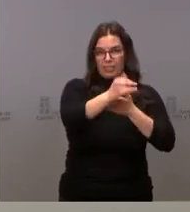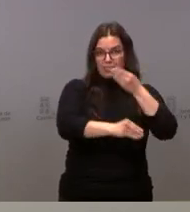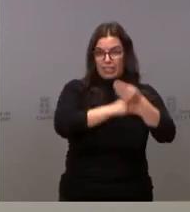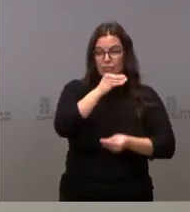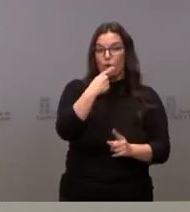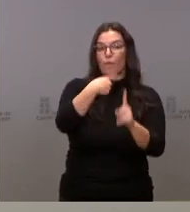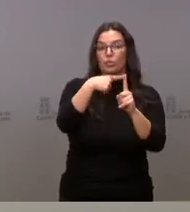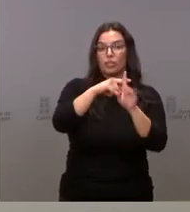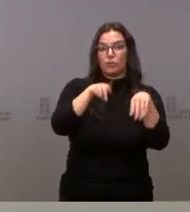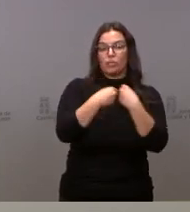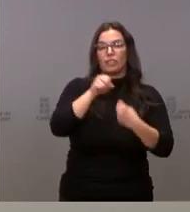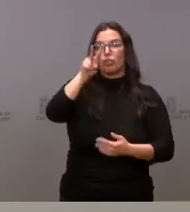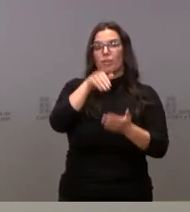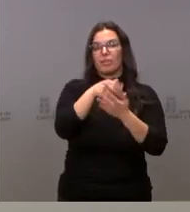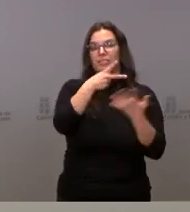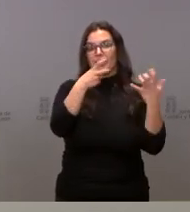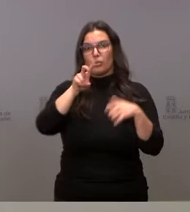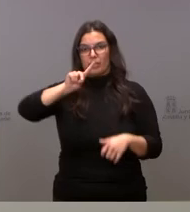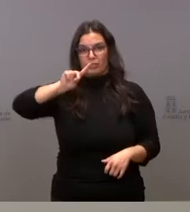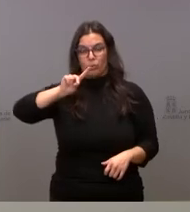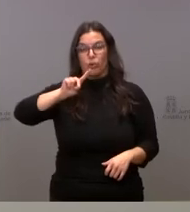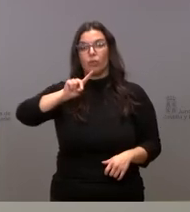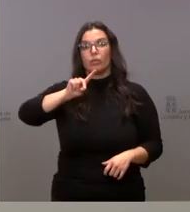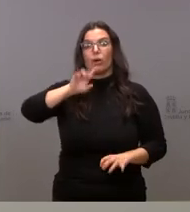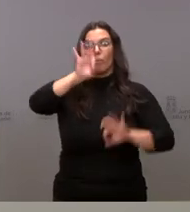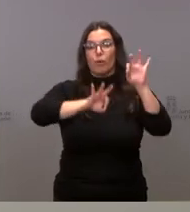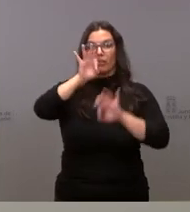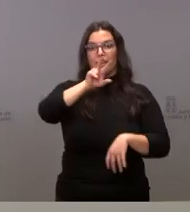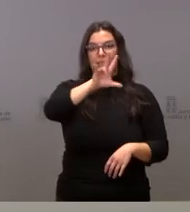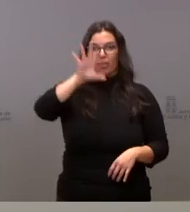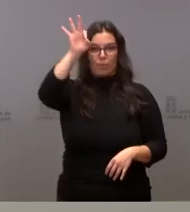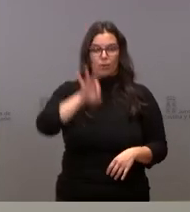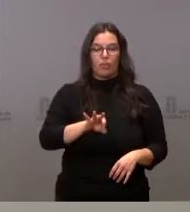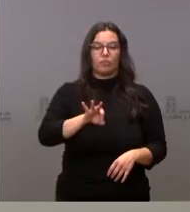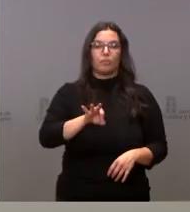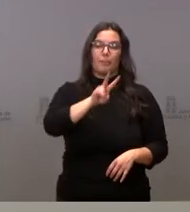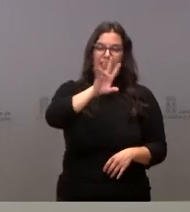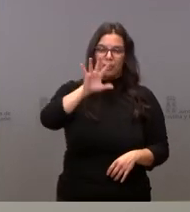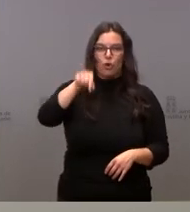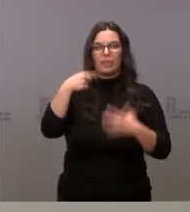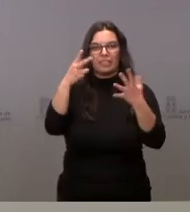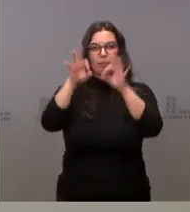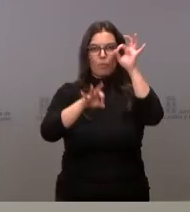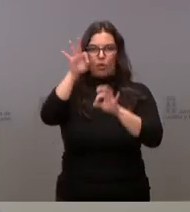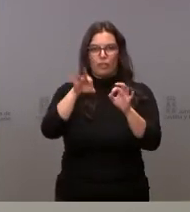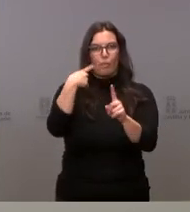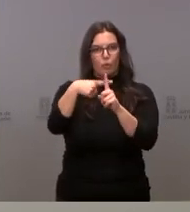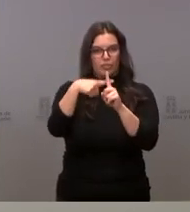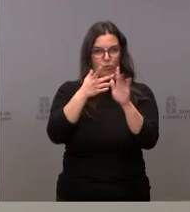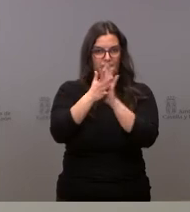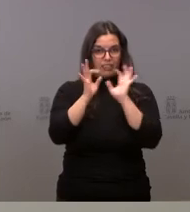positivos de 12 mil 721 y una tasa de positividad del 25 7 por ciento de las pruebas realizadas lo cual